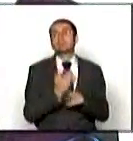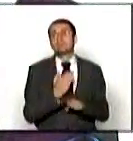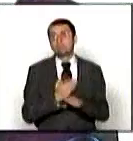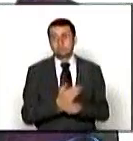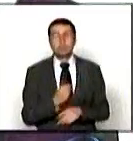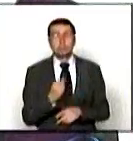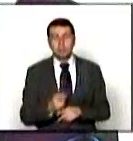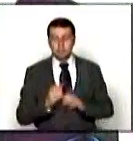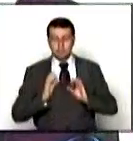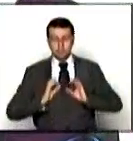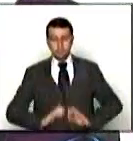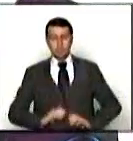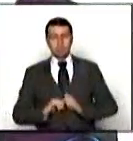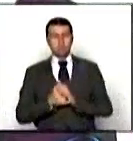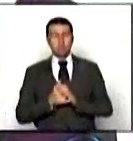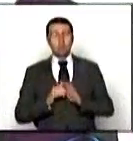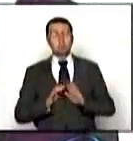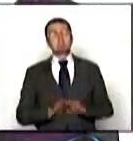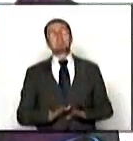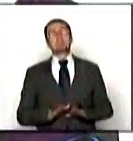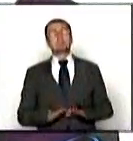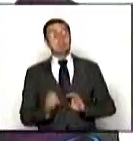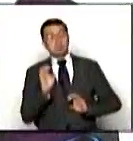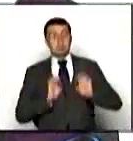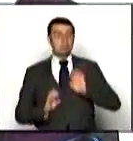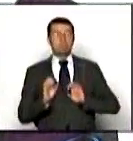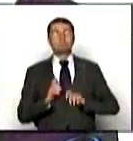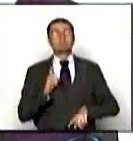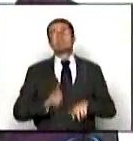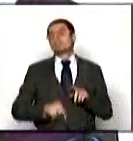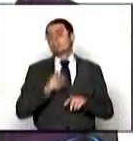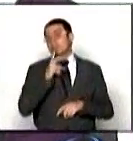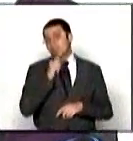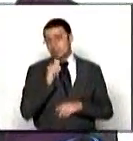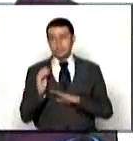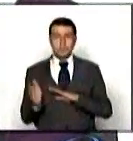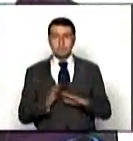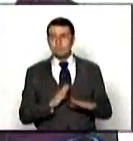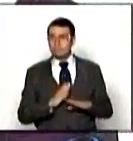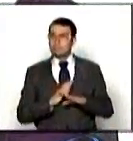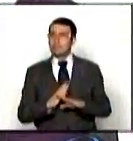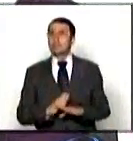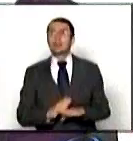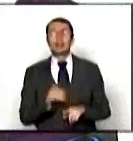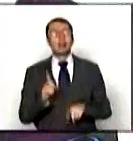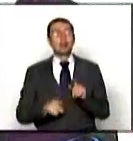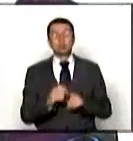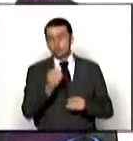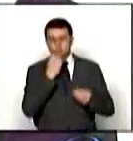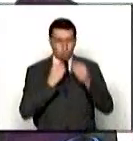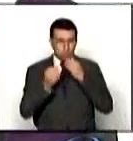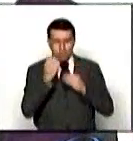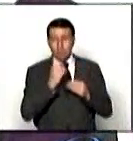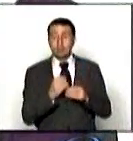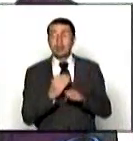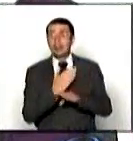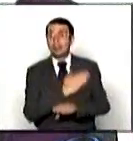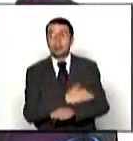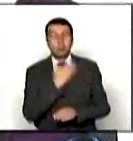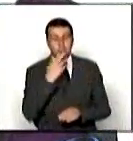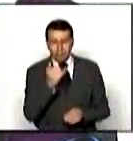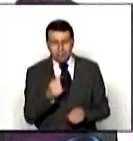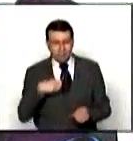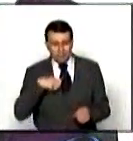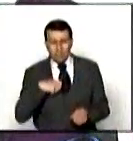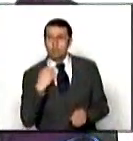se deprime. En tercer lugar, algo que debemos evitar son los alimentos procesados. Todo lo que tiene un colorante, todo lo que